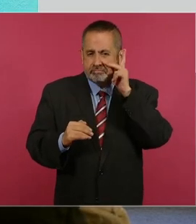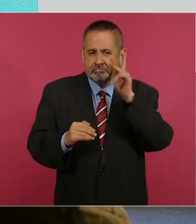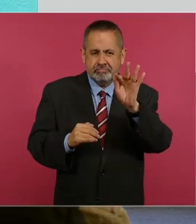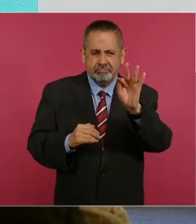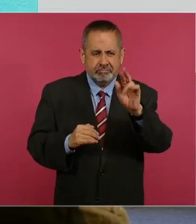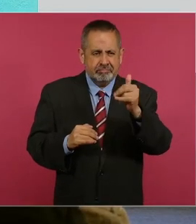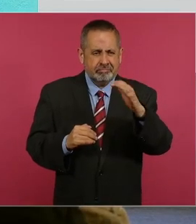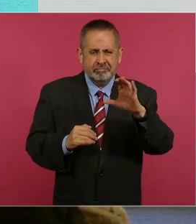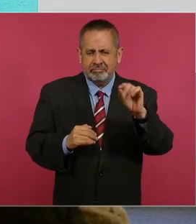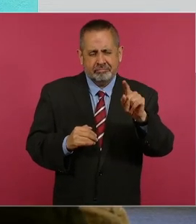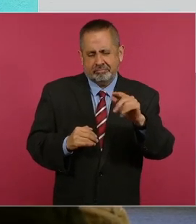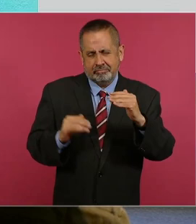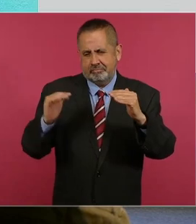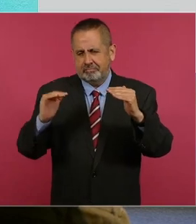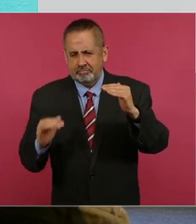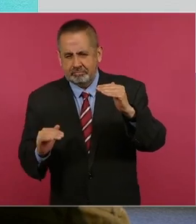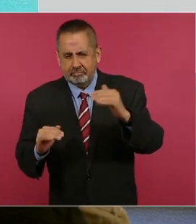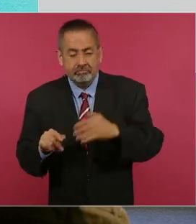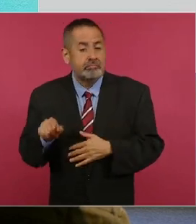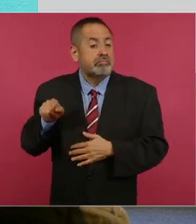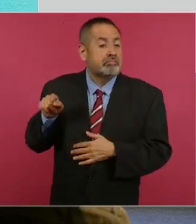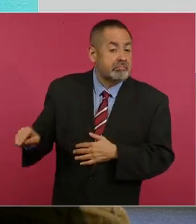Milei se le lanza